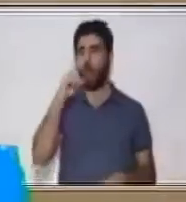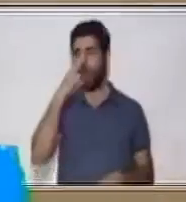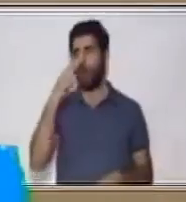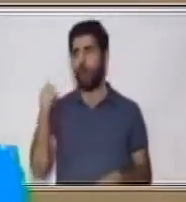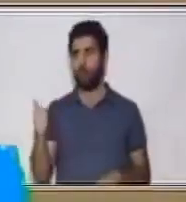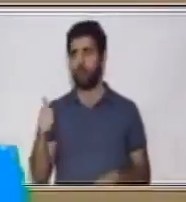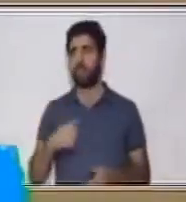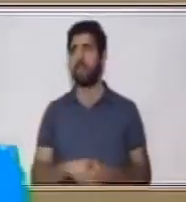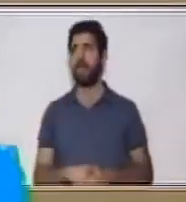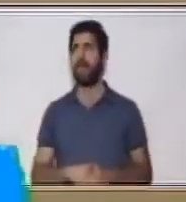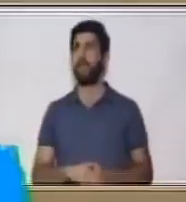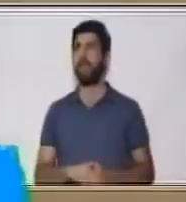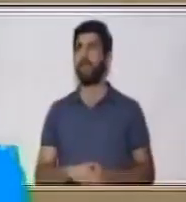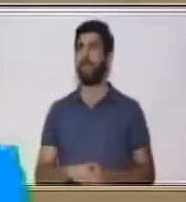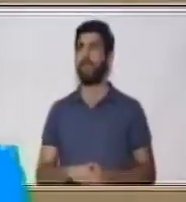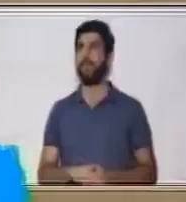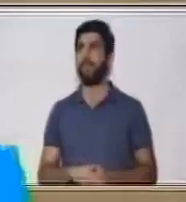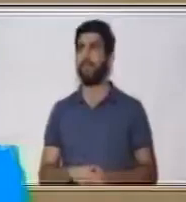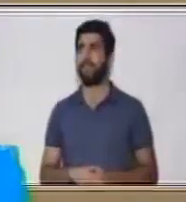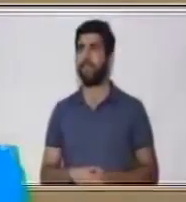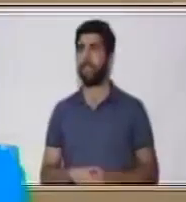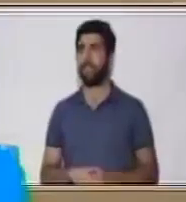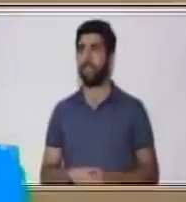aumentativo, entonces sería